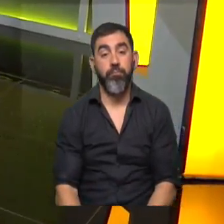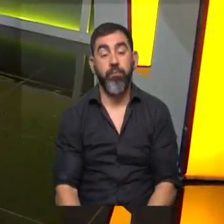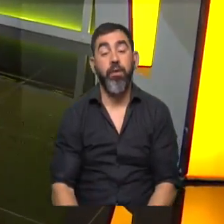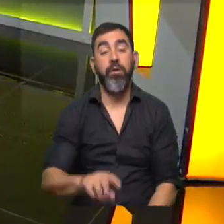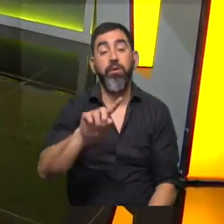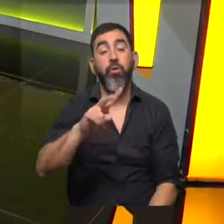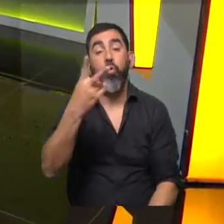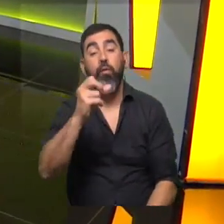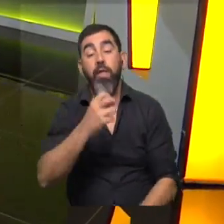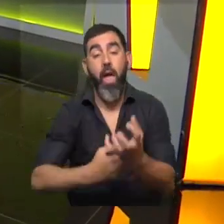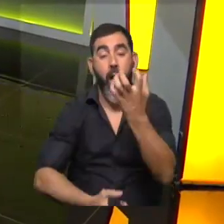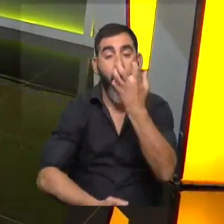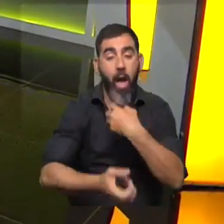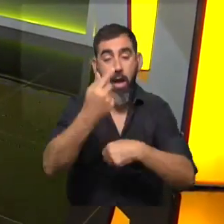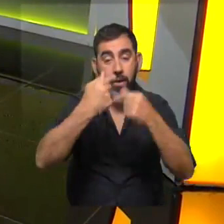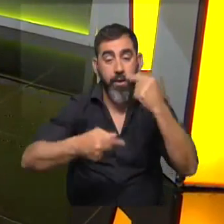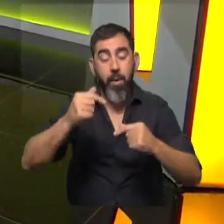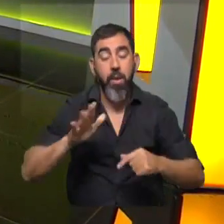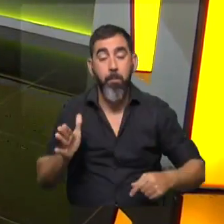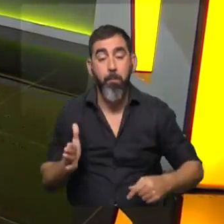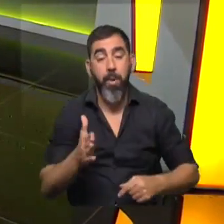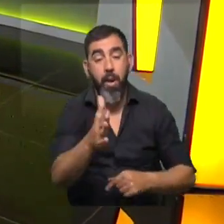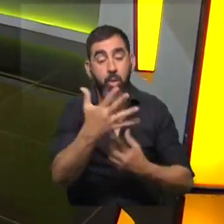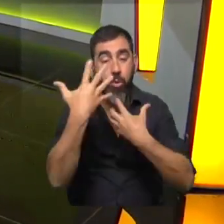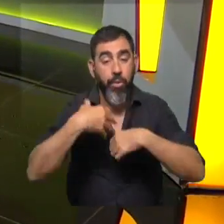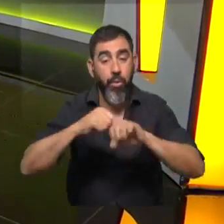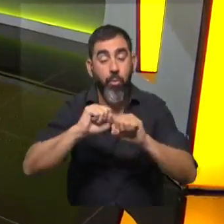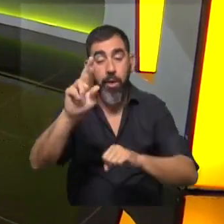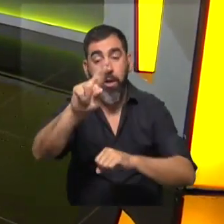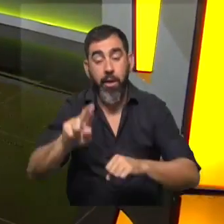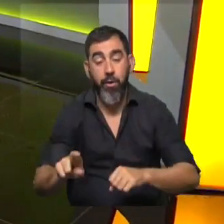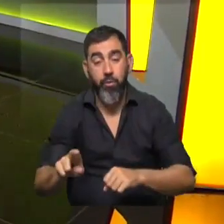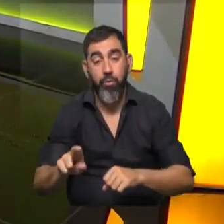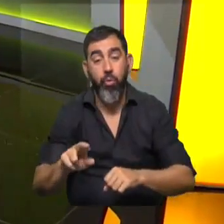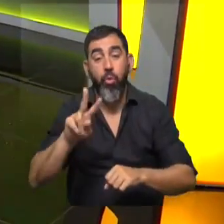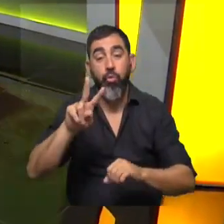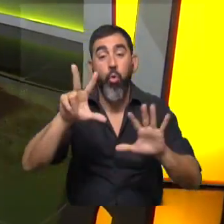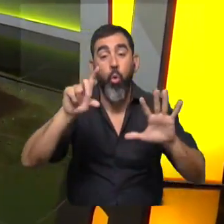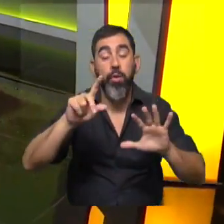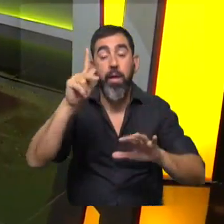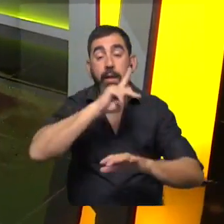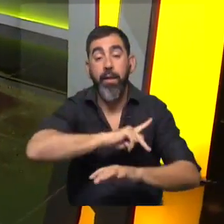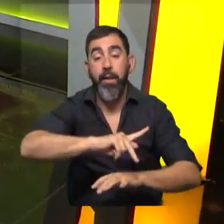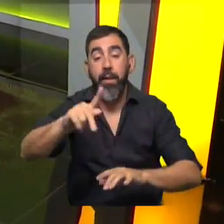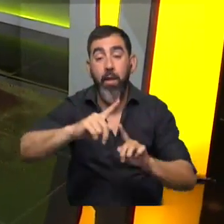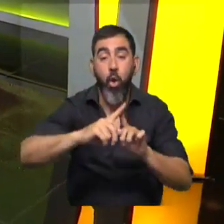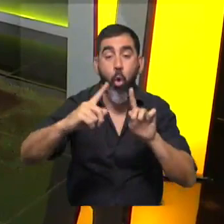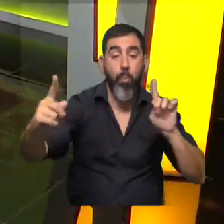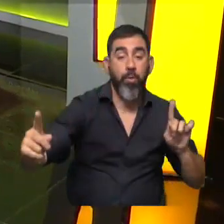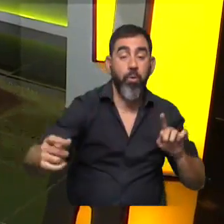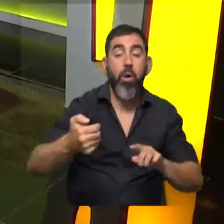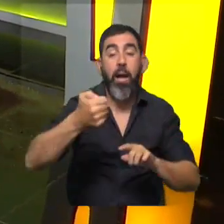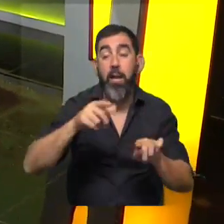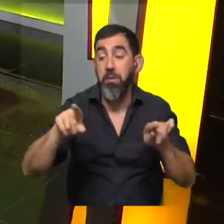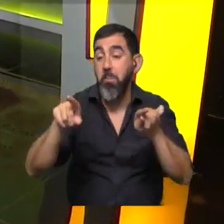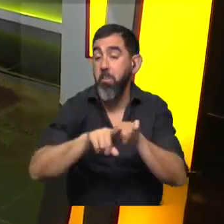...120 especies diferentes de peces detectados en este río Queguay de 280 kilómetros de largo, casi la misma